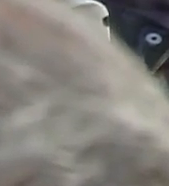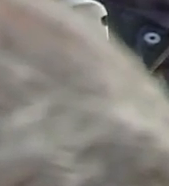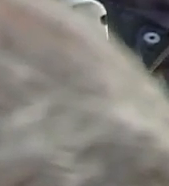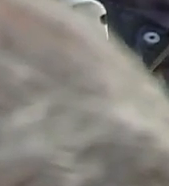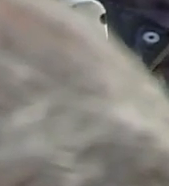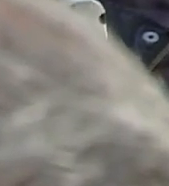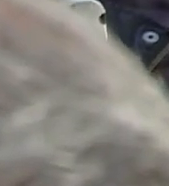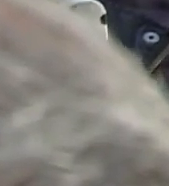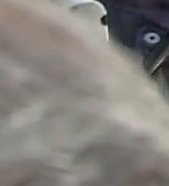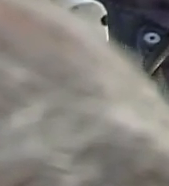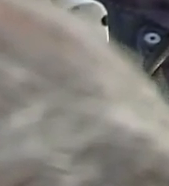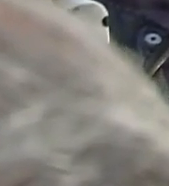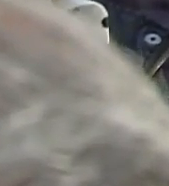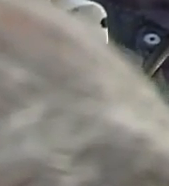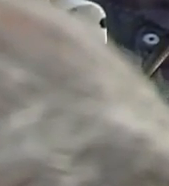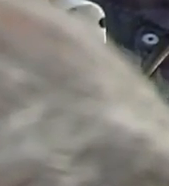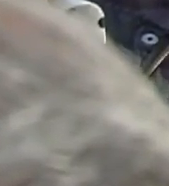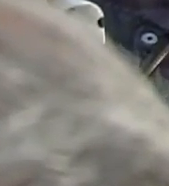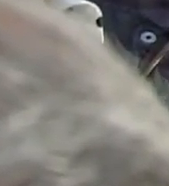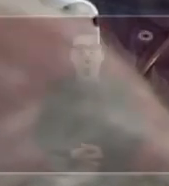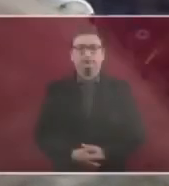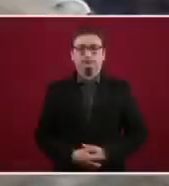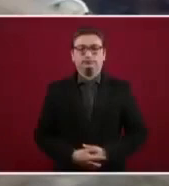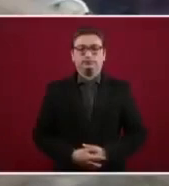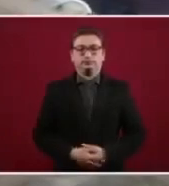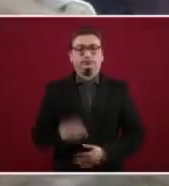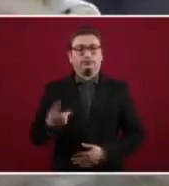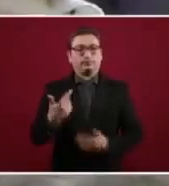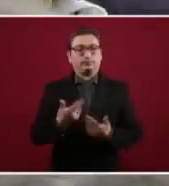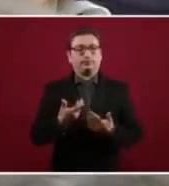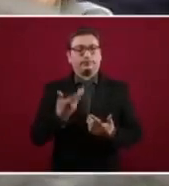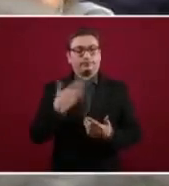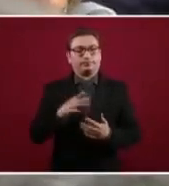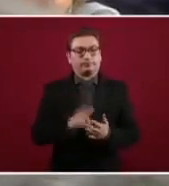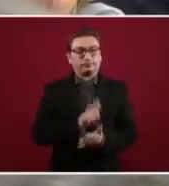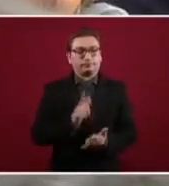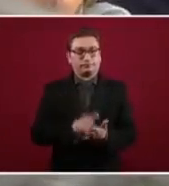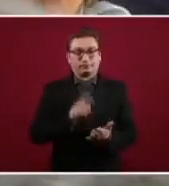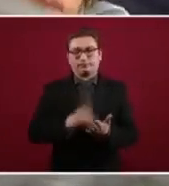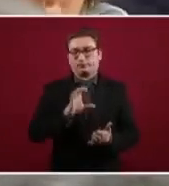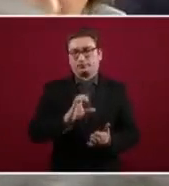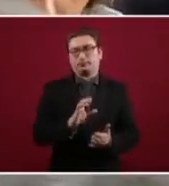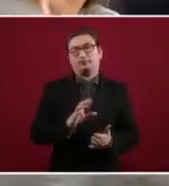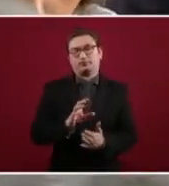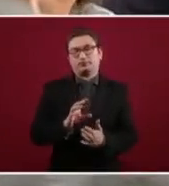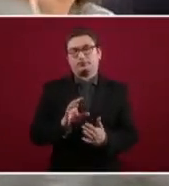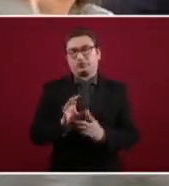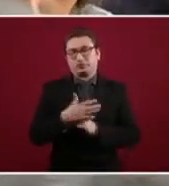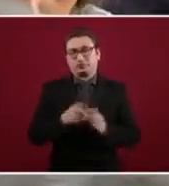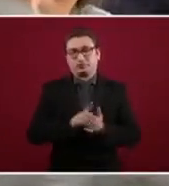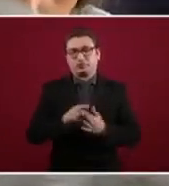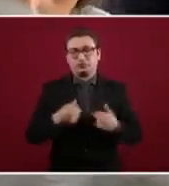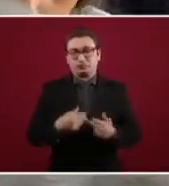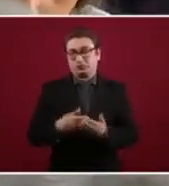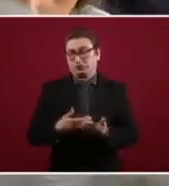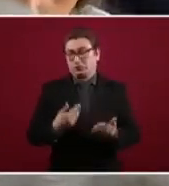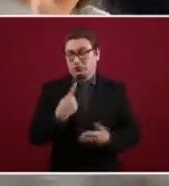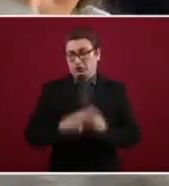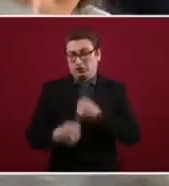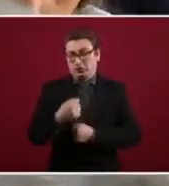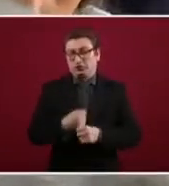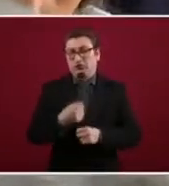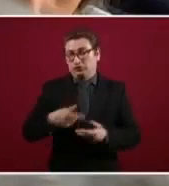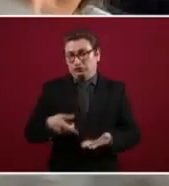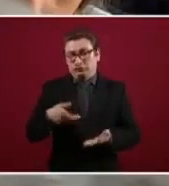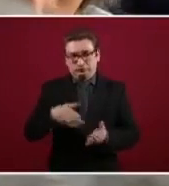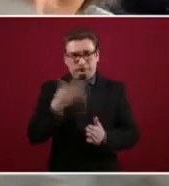era consejera nacional y la ley de la comisión derechos humanos es muy clara dice que se tienen que separar un año antes ella misma